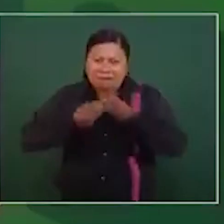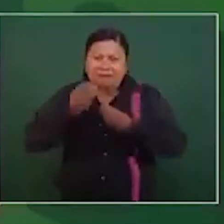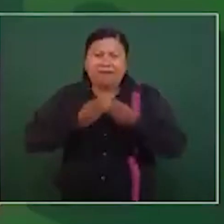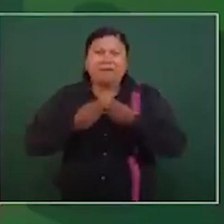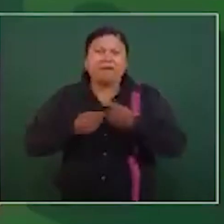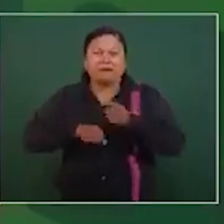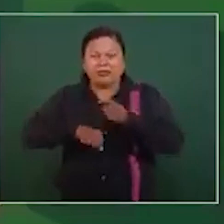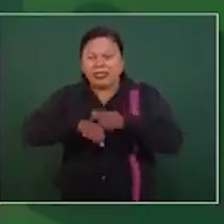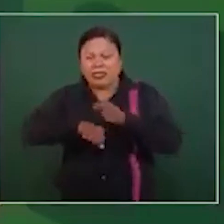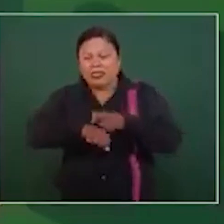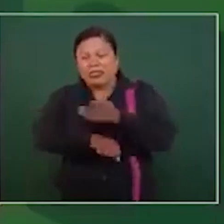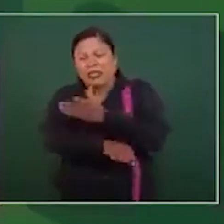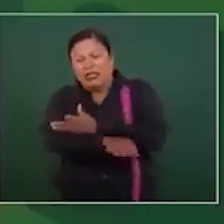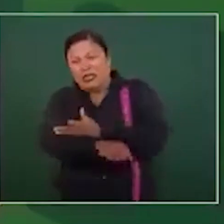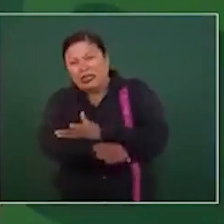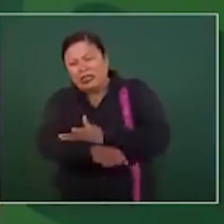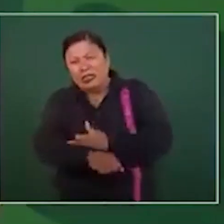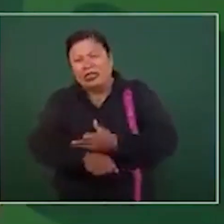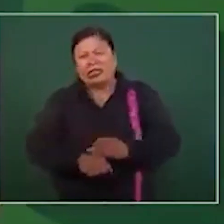tarde,